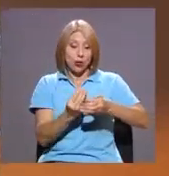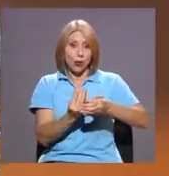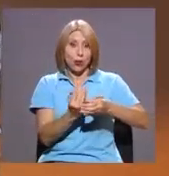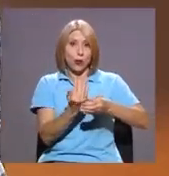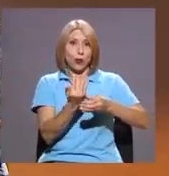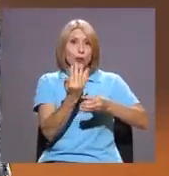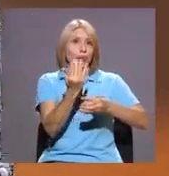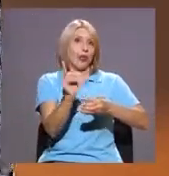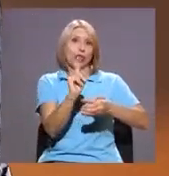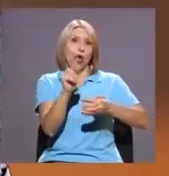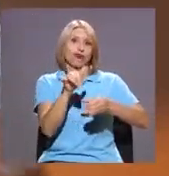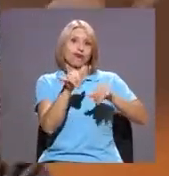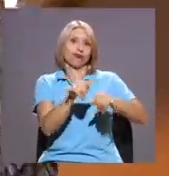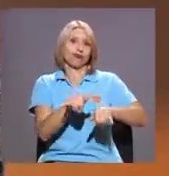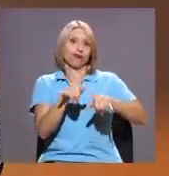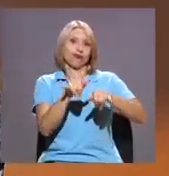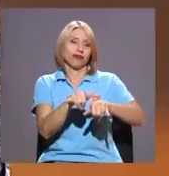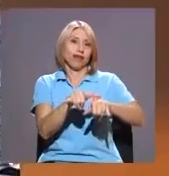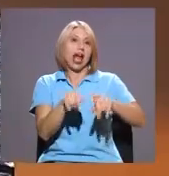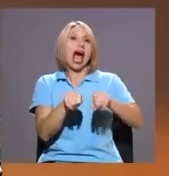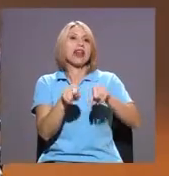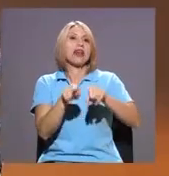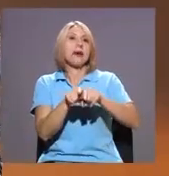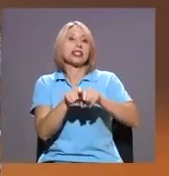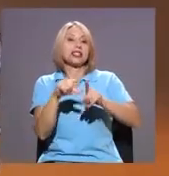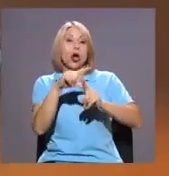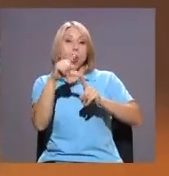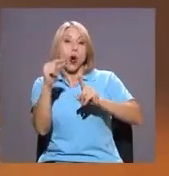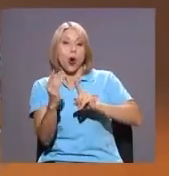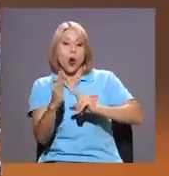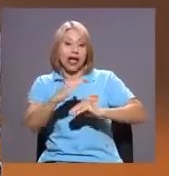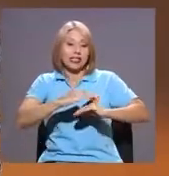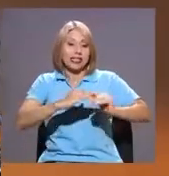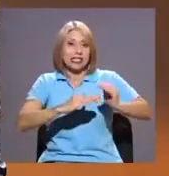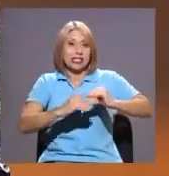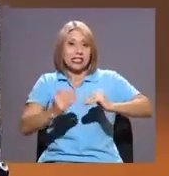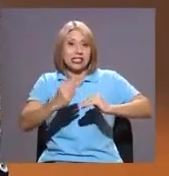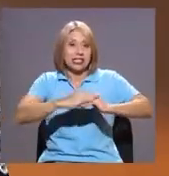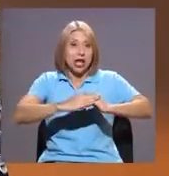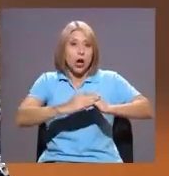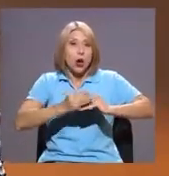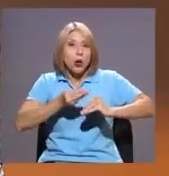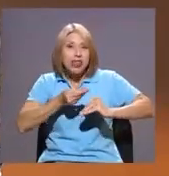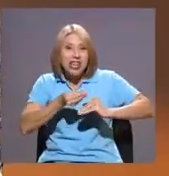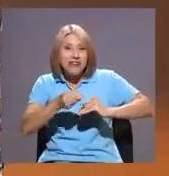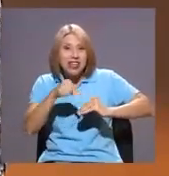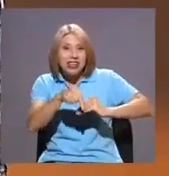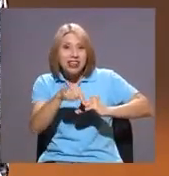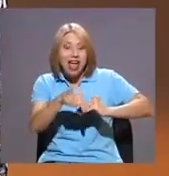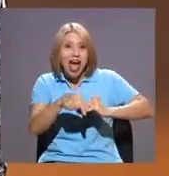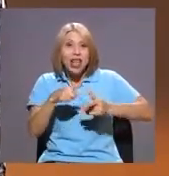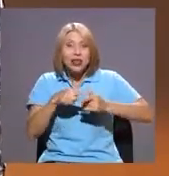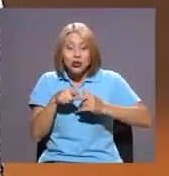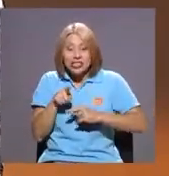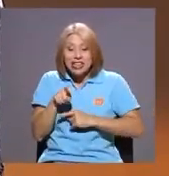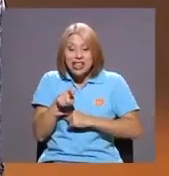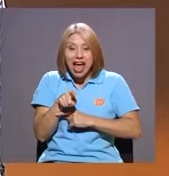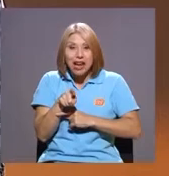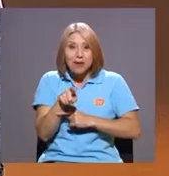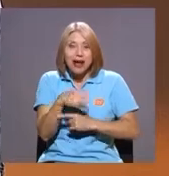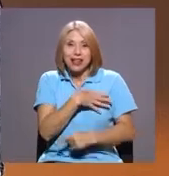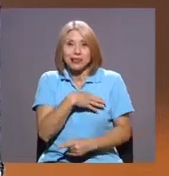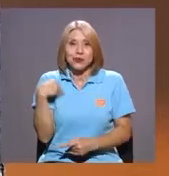Y además, si le caen hojas, le cae tierrita, y eso para las larvas un poquito le gusta, porque eso le genera